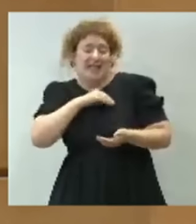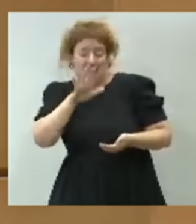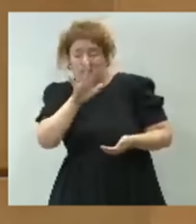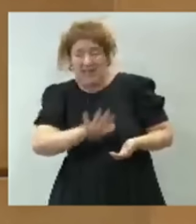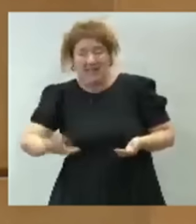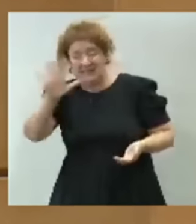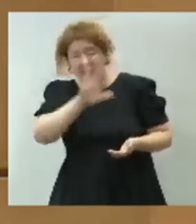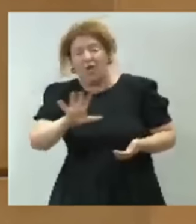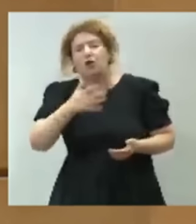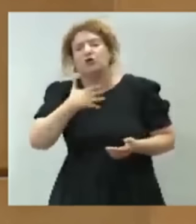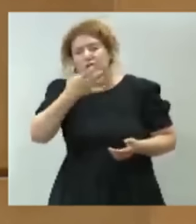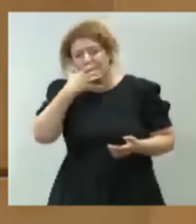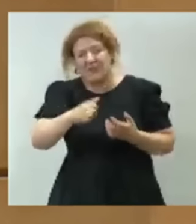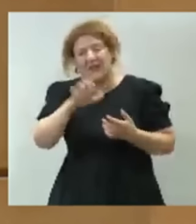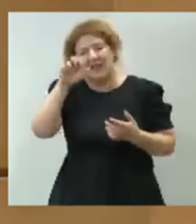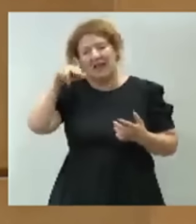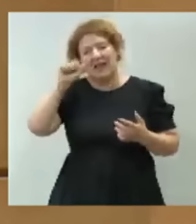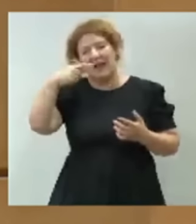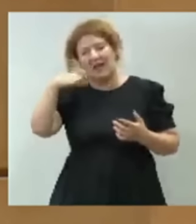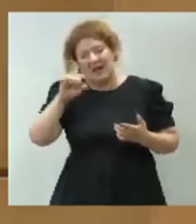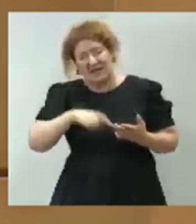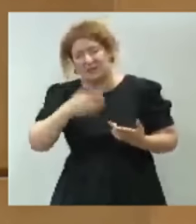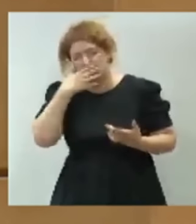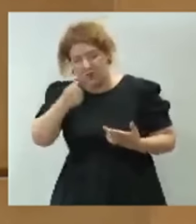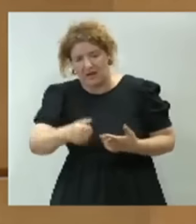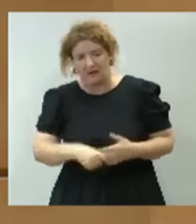Socialista. Enagás, Partido Socialista.